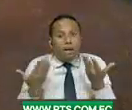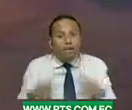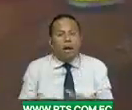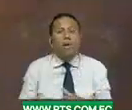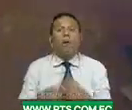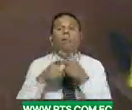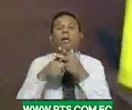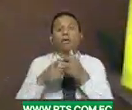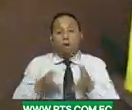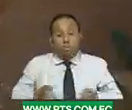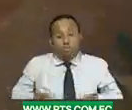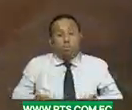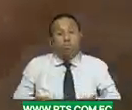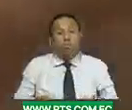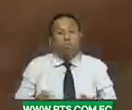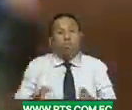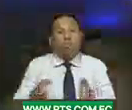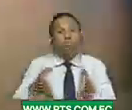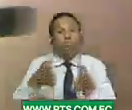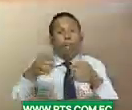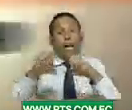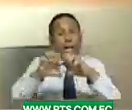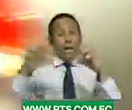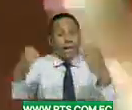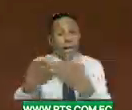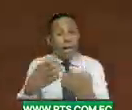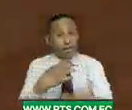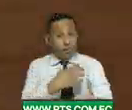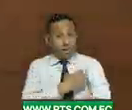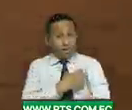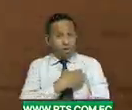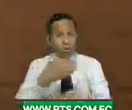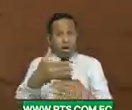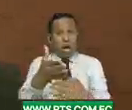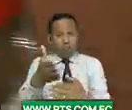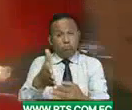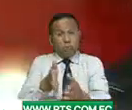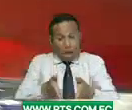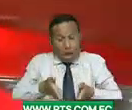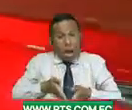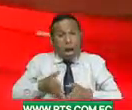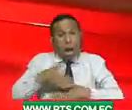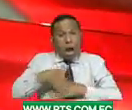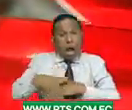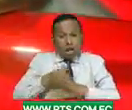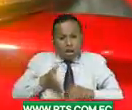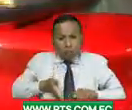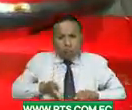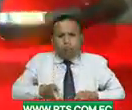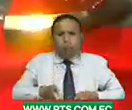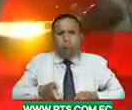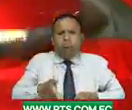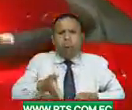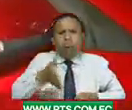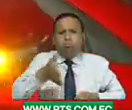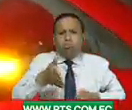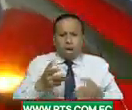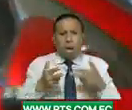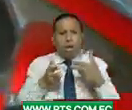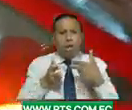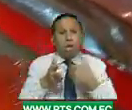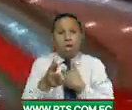avenida principal que da al Estadio Monumental. Solamente carros que son habitantes de